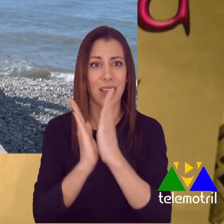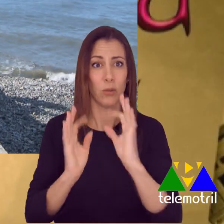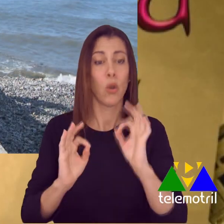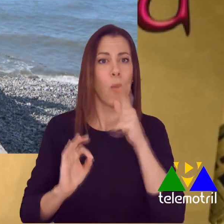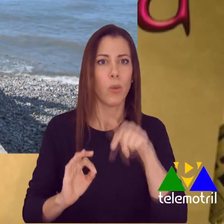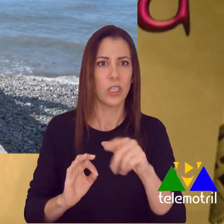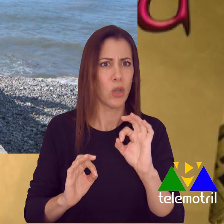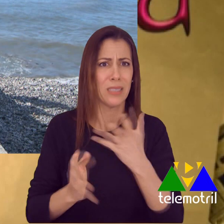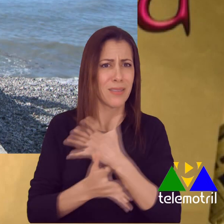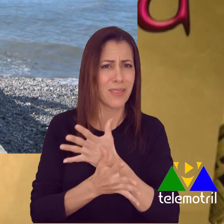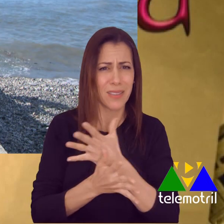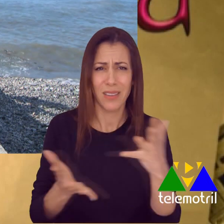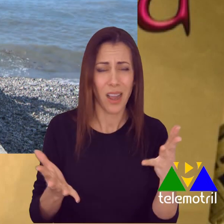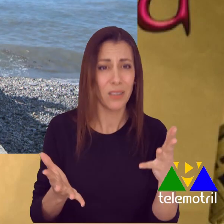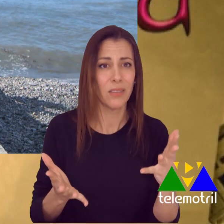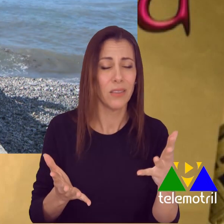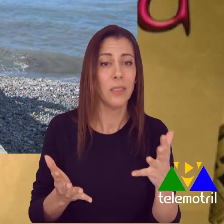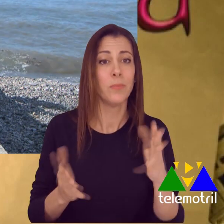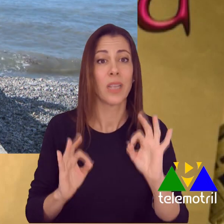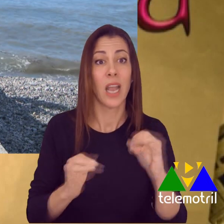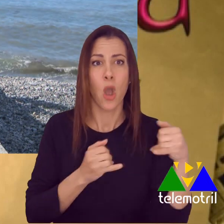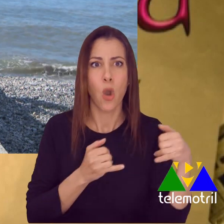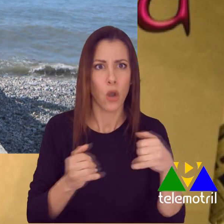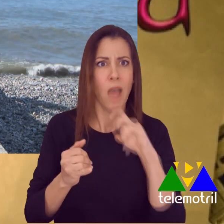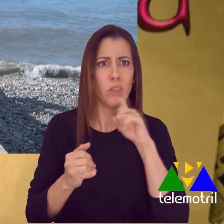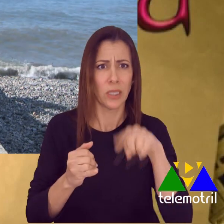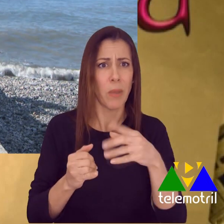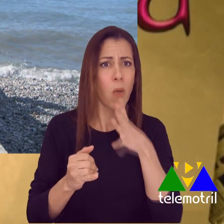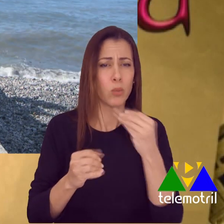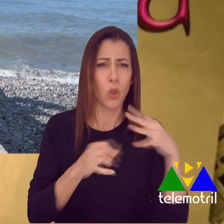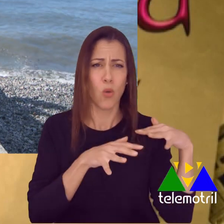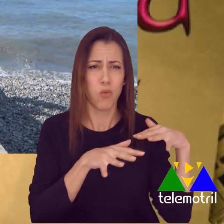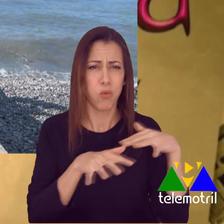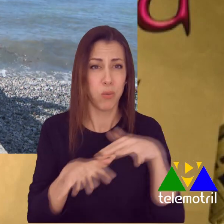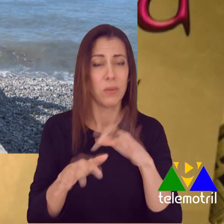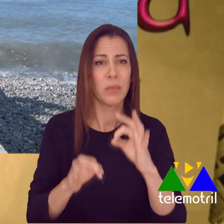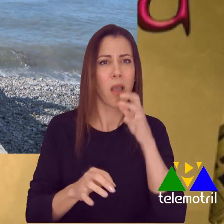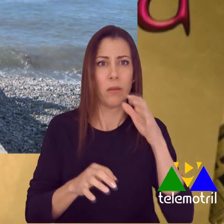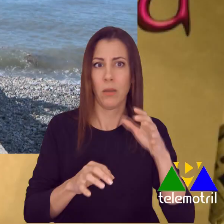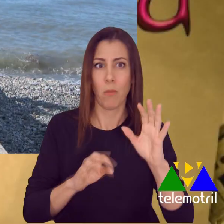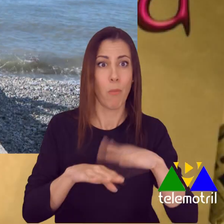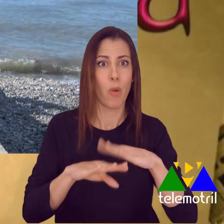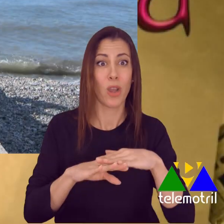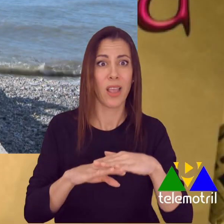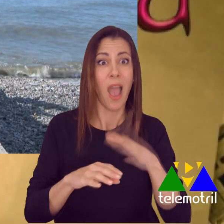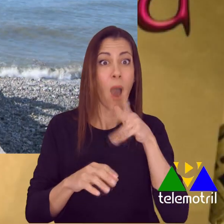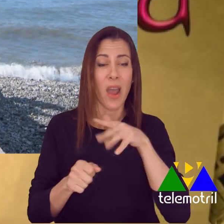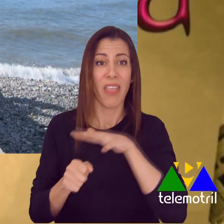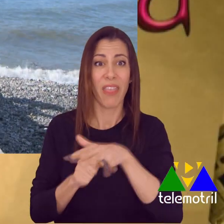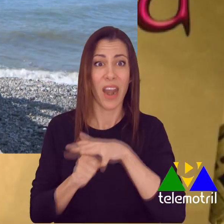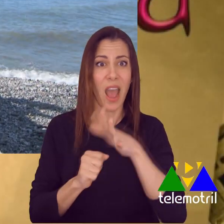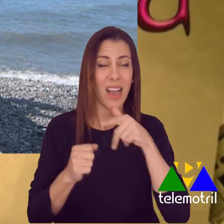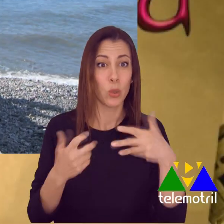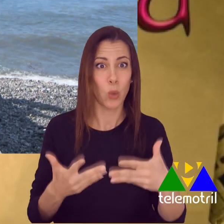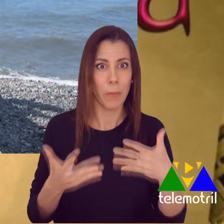gigantesco que, como era un río torrencial, el Guadalfeo siempre era un río torrencial, porque esto de las danas que tenemos en la